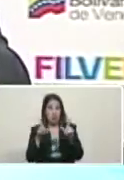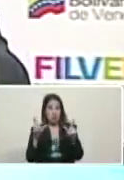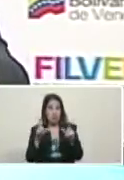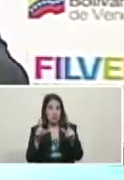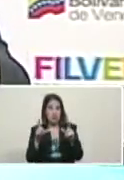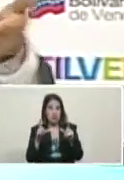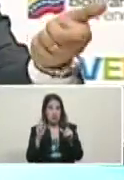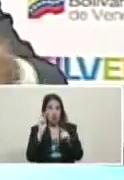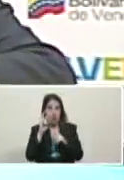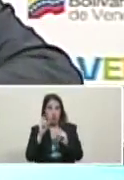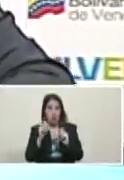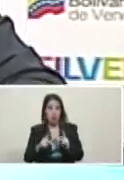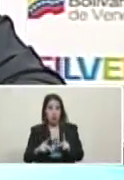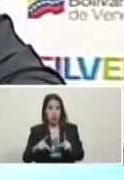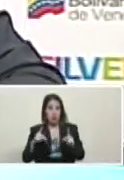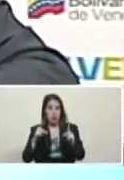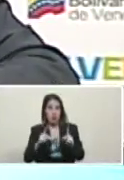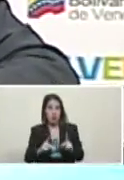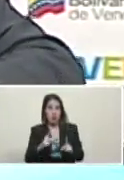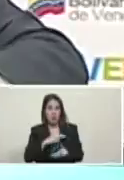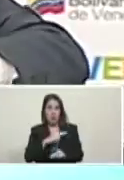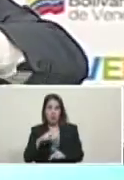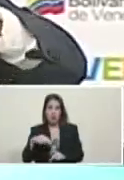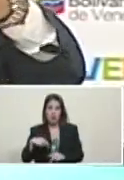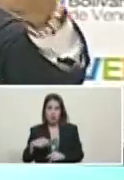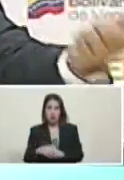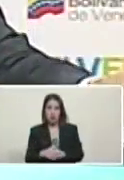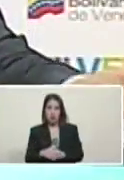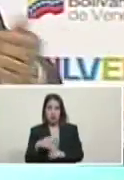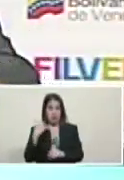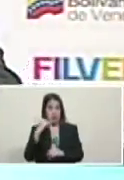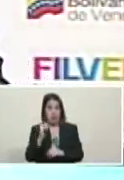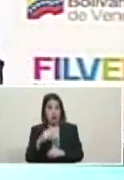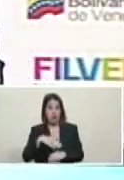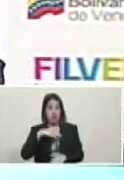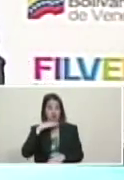es una oportunidad para nosotros. Porque si hay tanto interés,